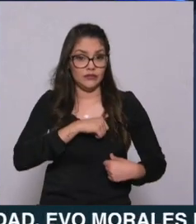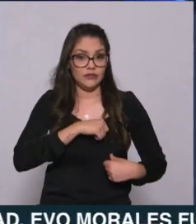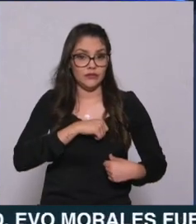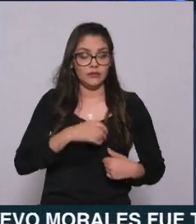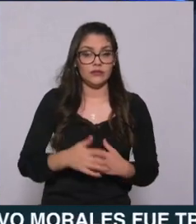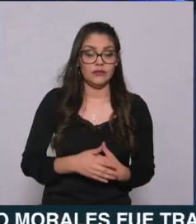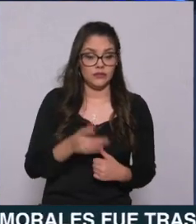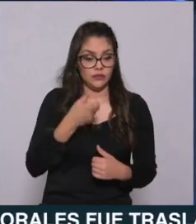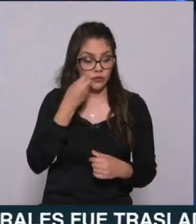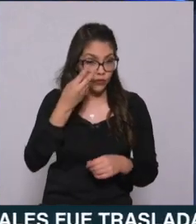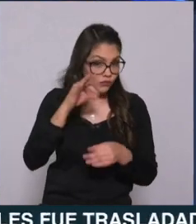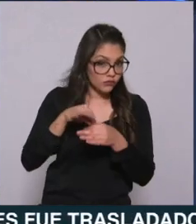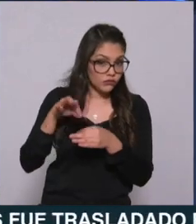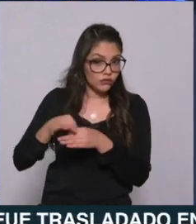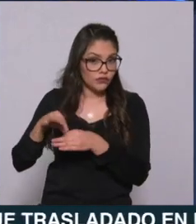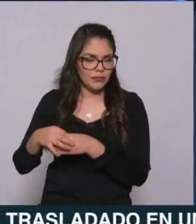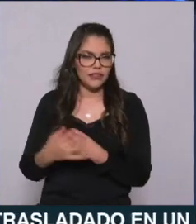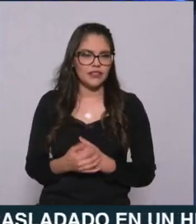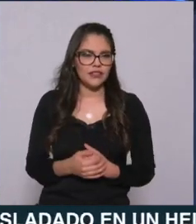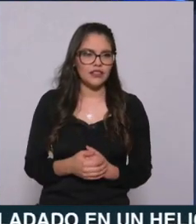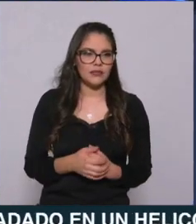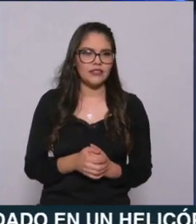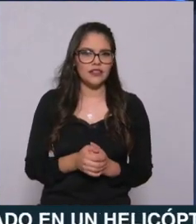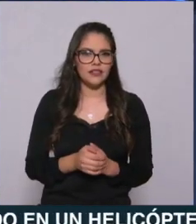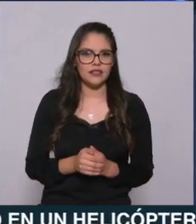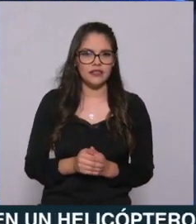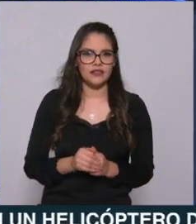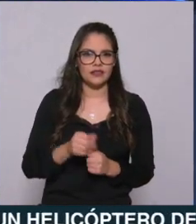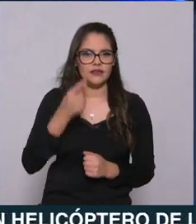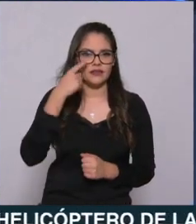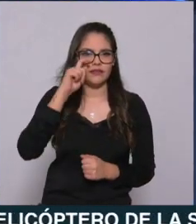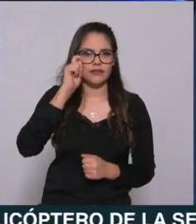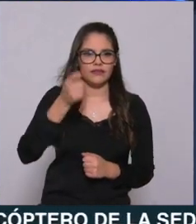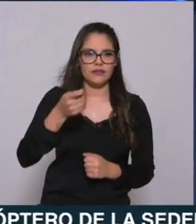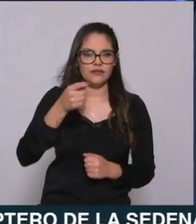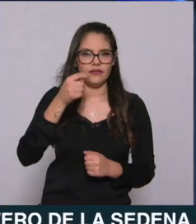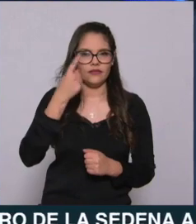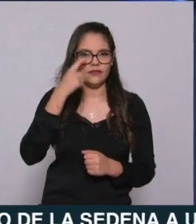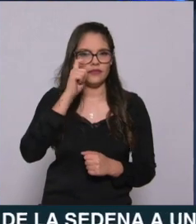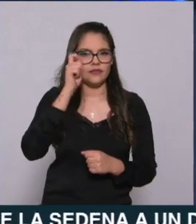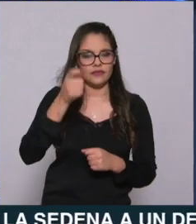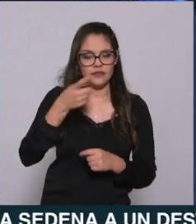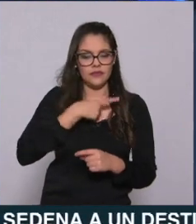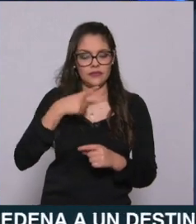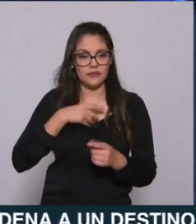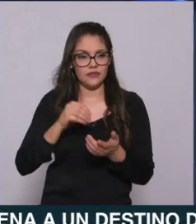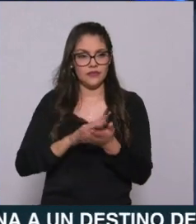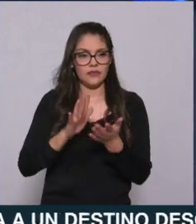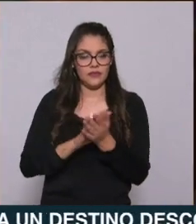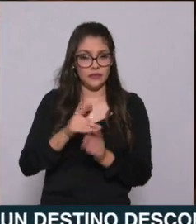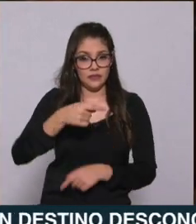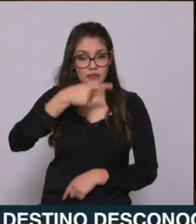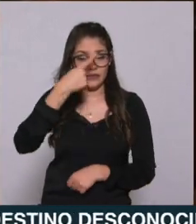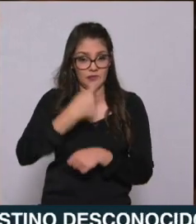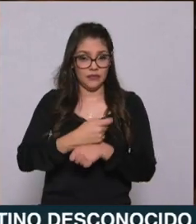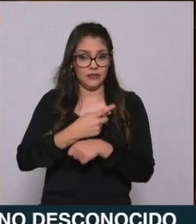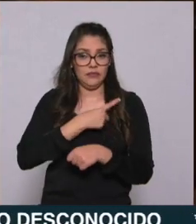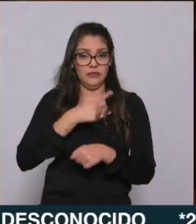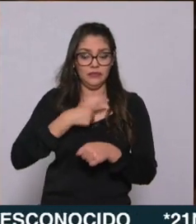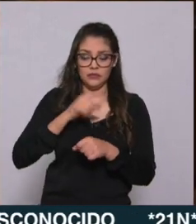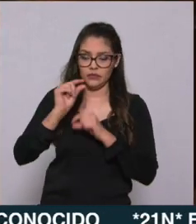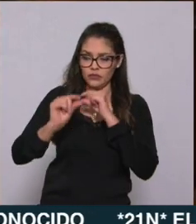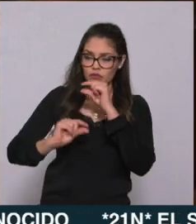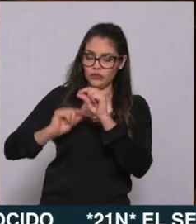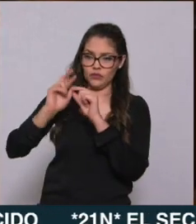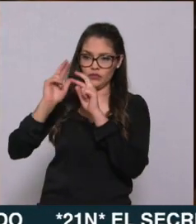nación? Si habláramos de elementos constitucionales, tendríamos que remarcar primero que se están rompiendo con